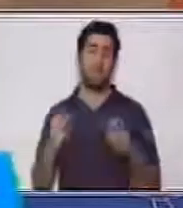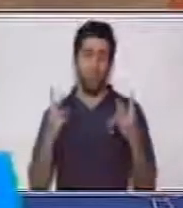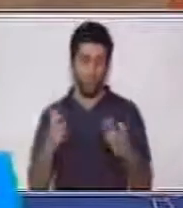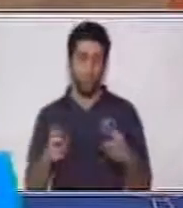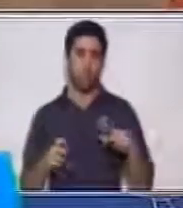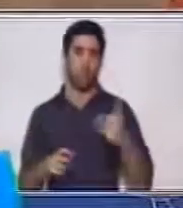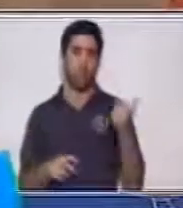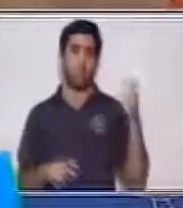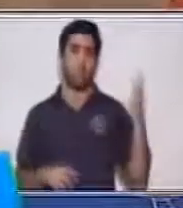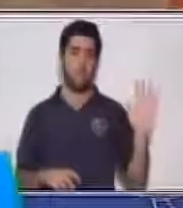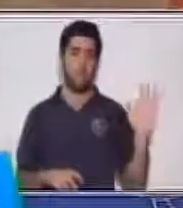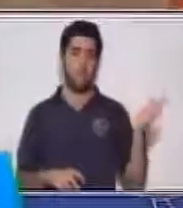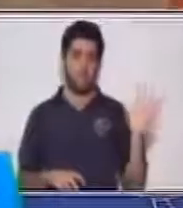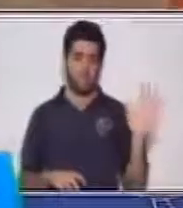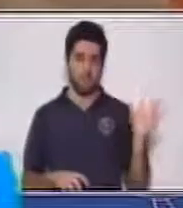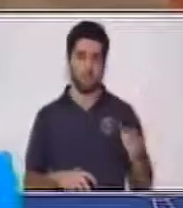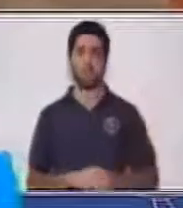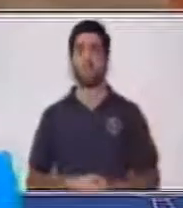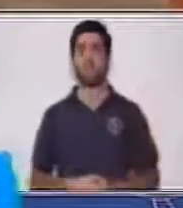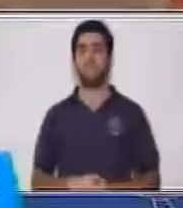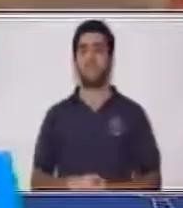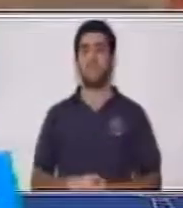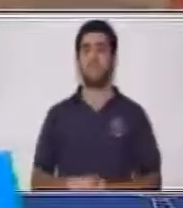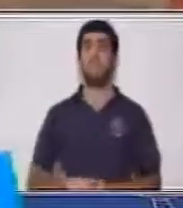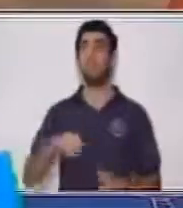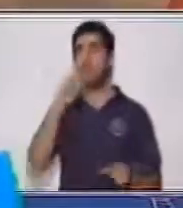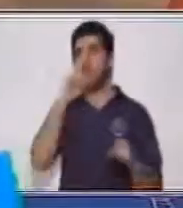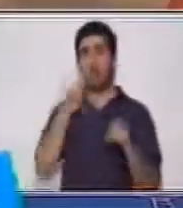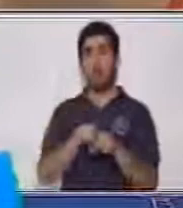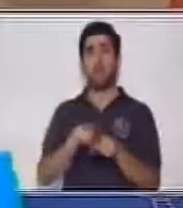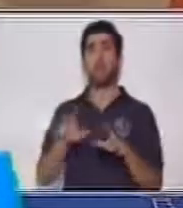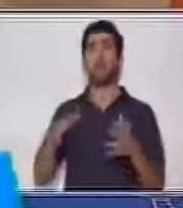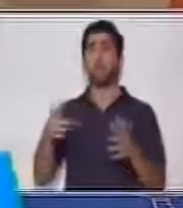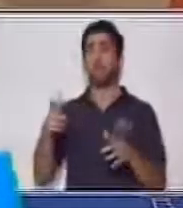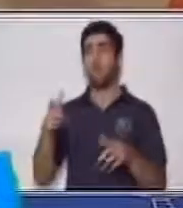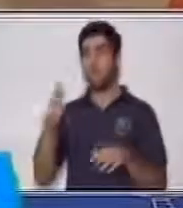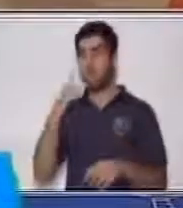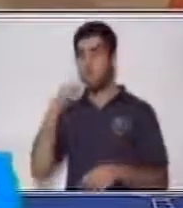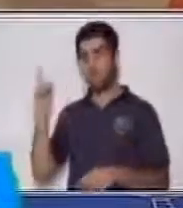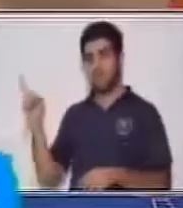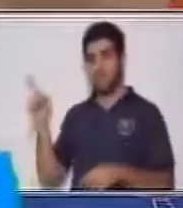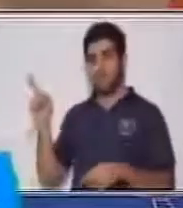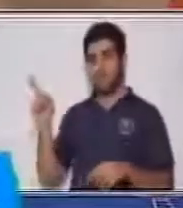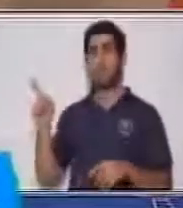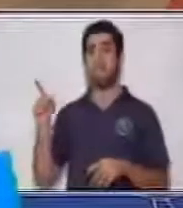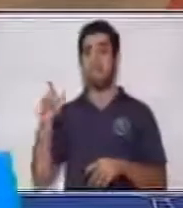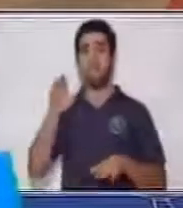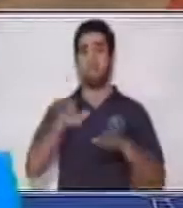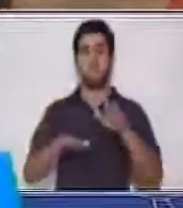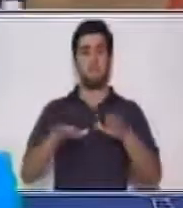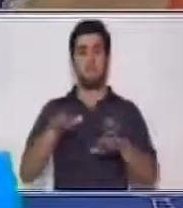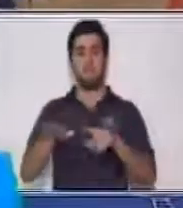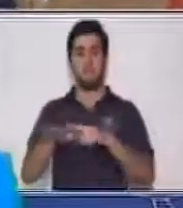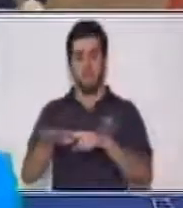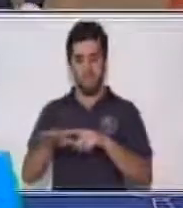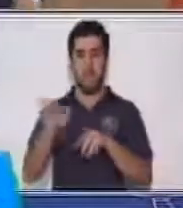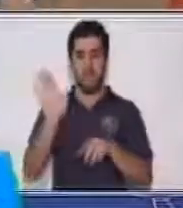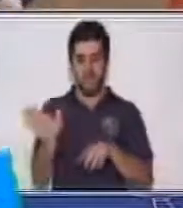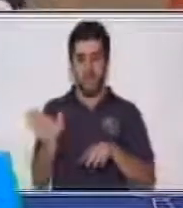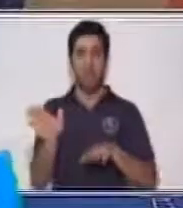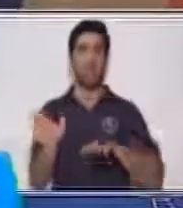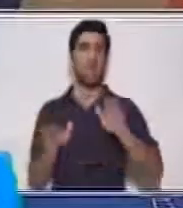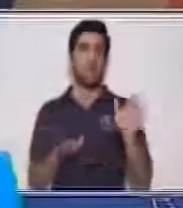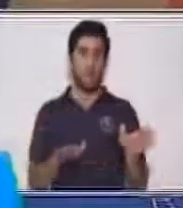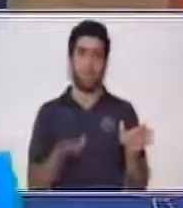que ponía una manita acá, que ponía un piecito así, que ponía un piecito